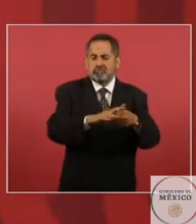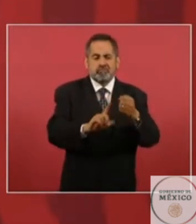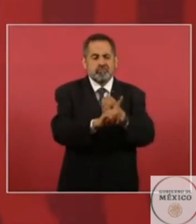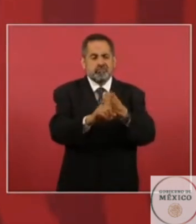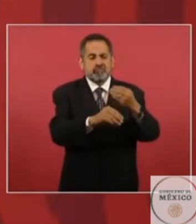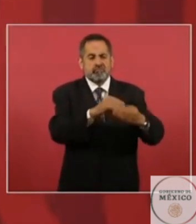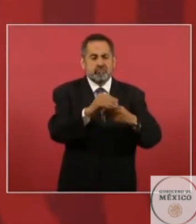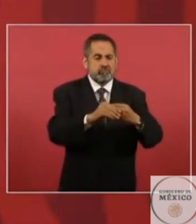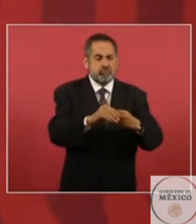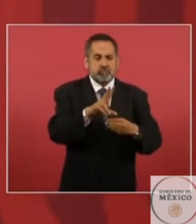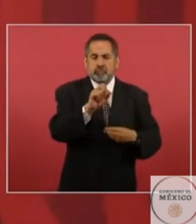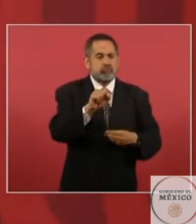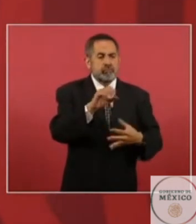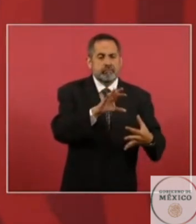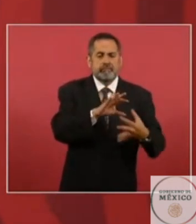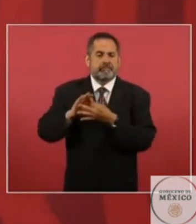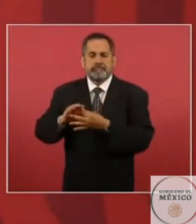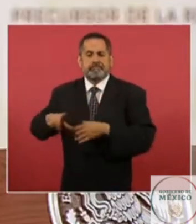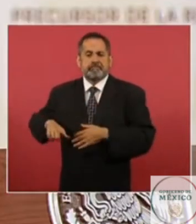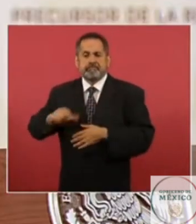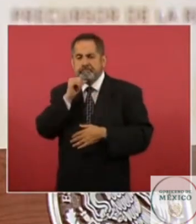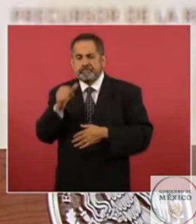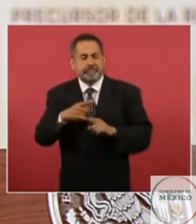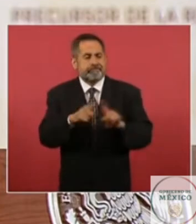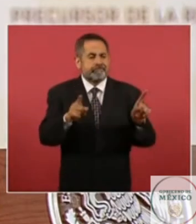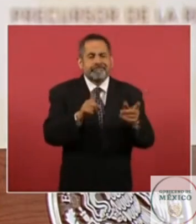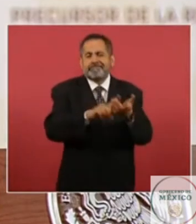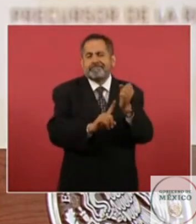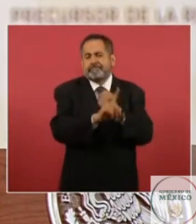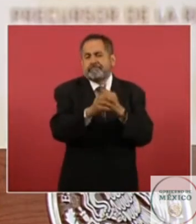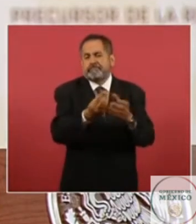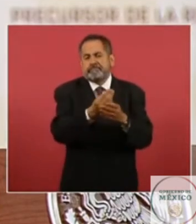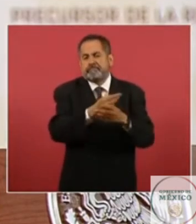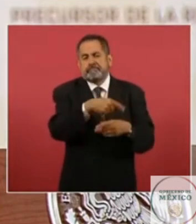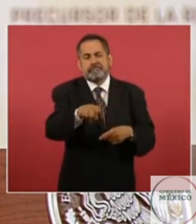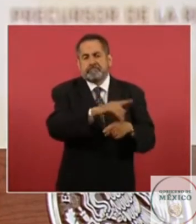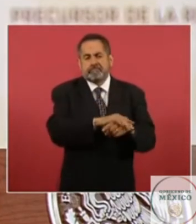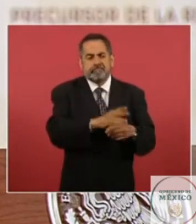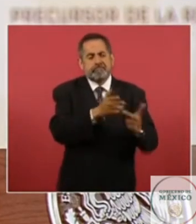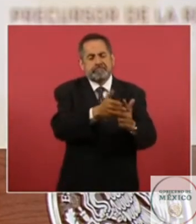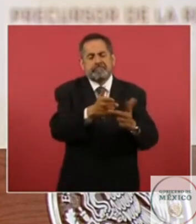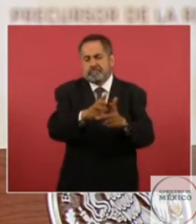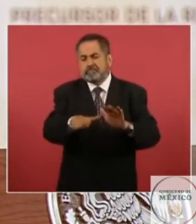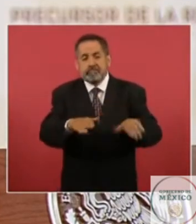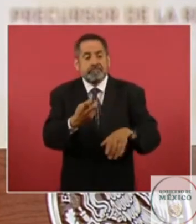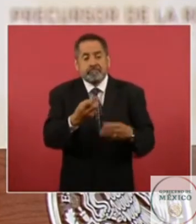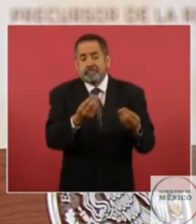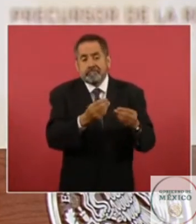el segundo mejor presidente del mundo, así nada más. Por eso